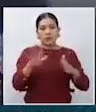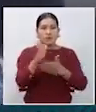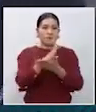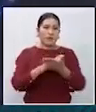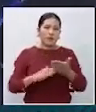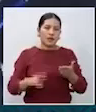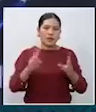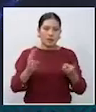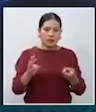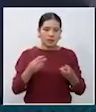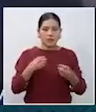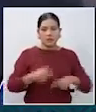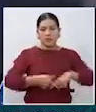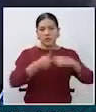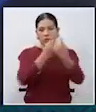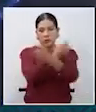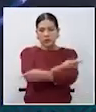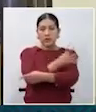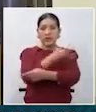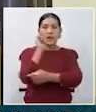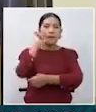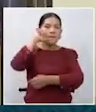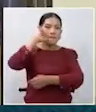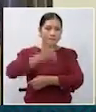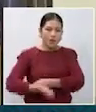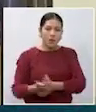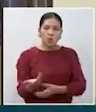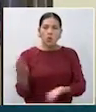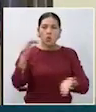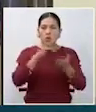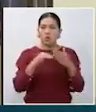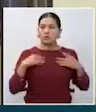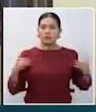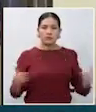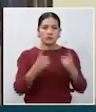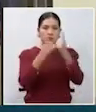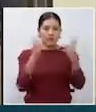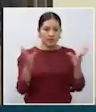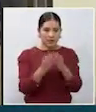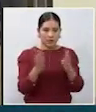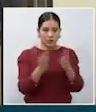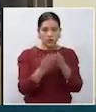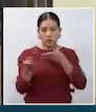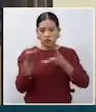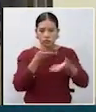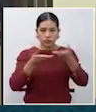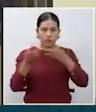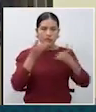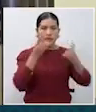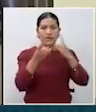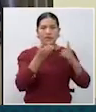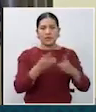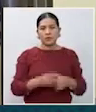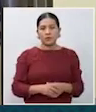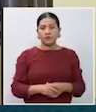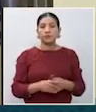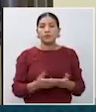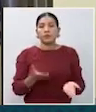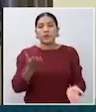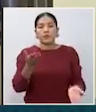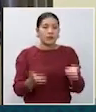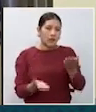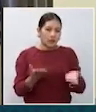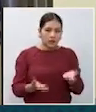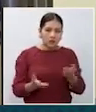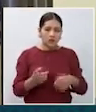y mañana vamos a tener que volver a dialogar respecto a la solicitud de la Central Obrera Boliviana. Posiblemente